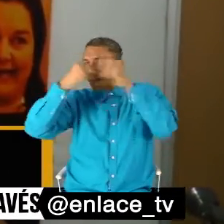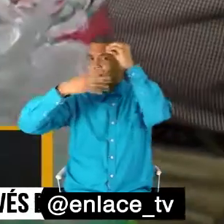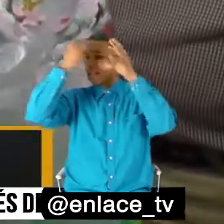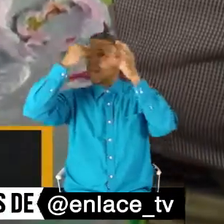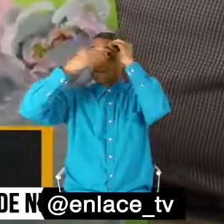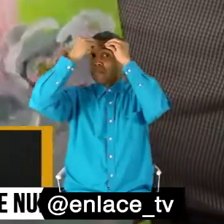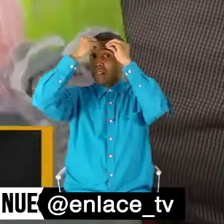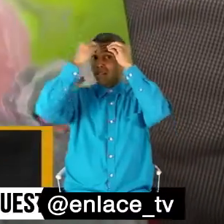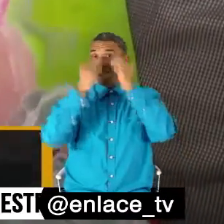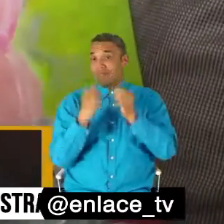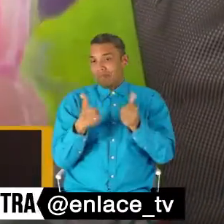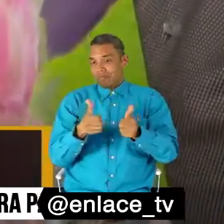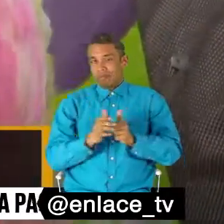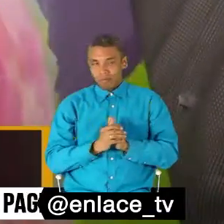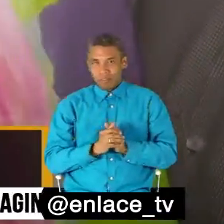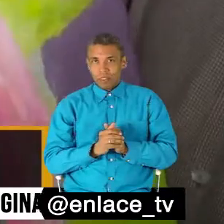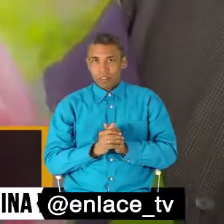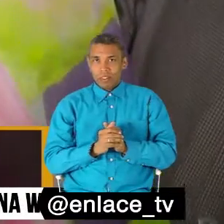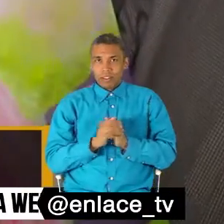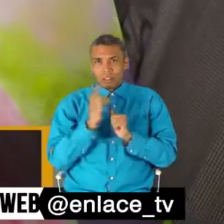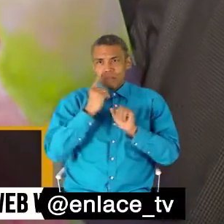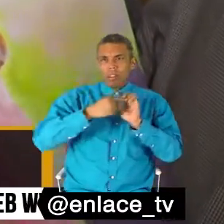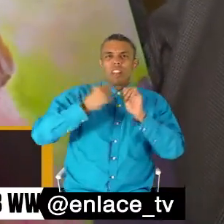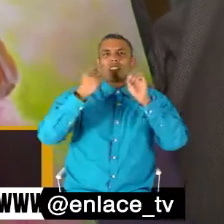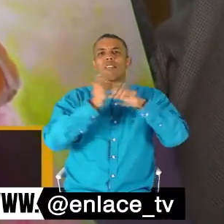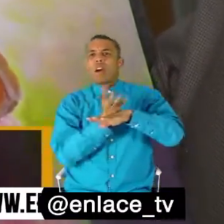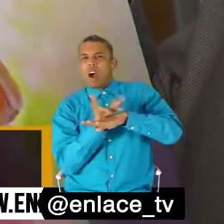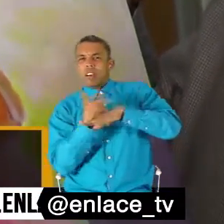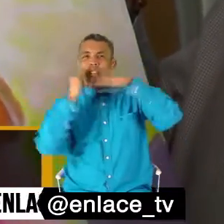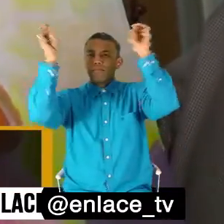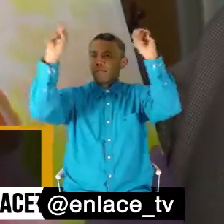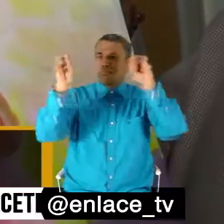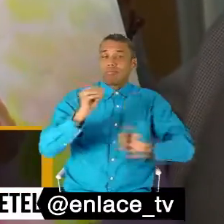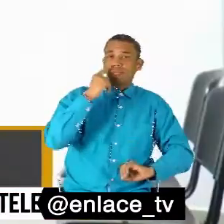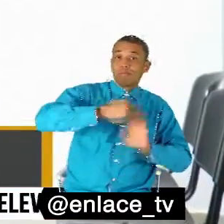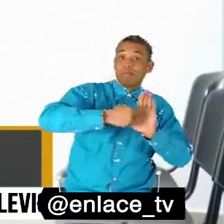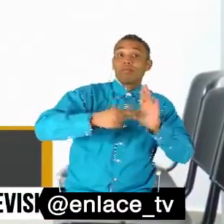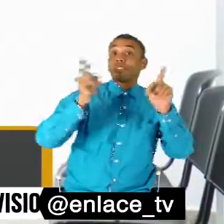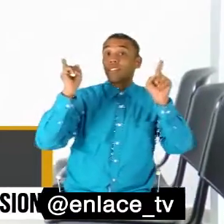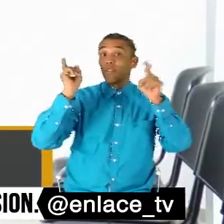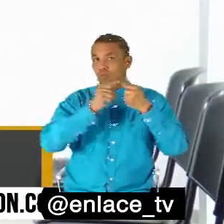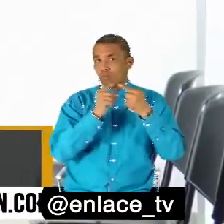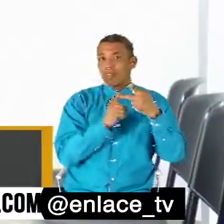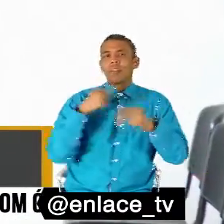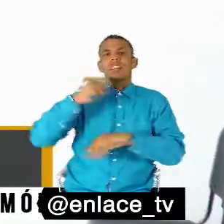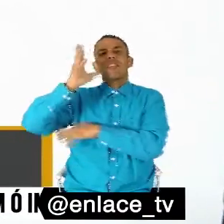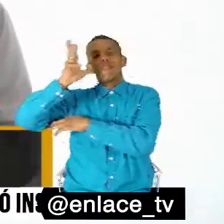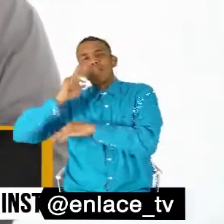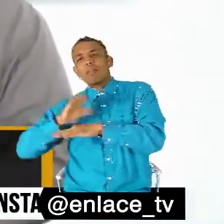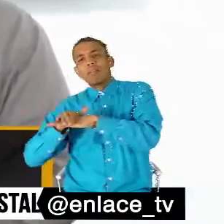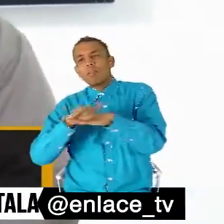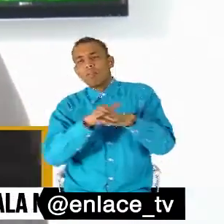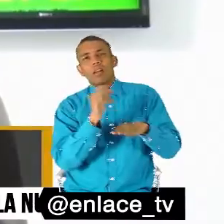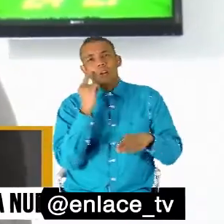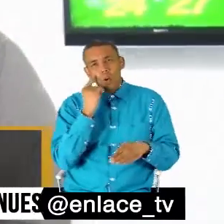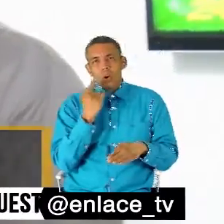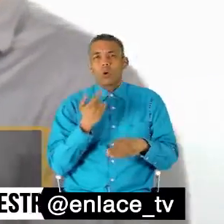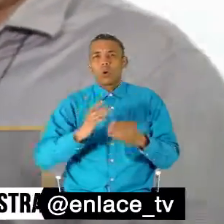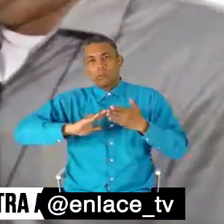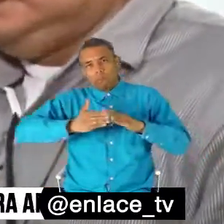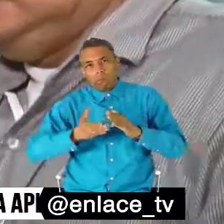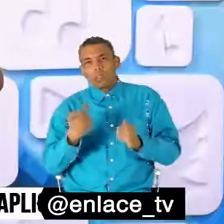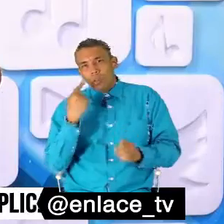mismo. Adicional a la exposición de artes, se dictarán charlas sobre el tema para analizar delitos e instruir a la comunidad sobre las rutas